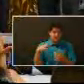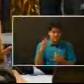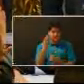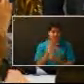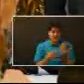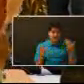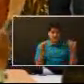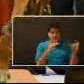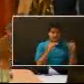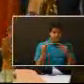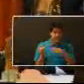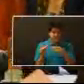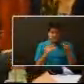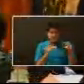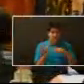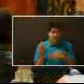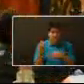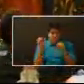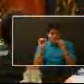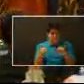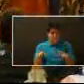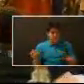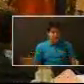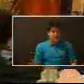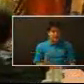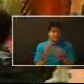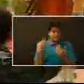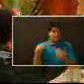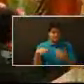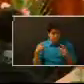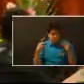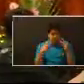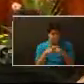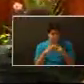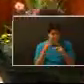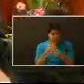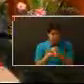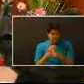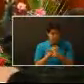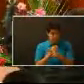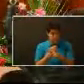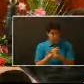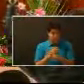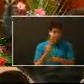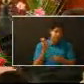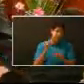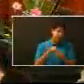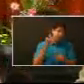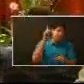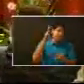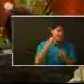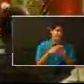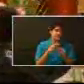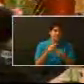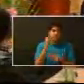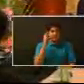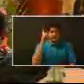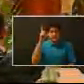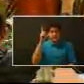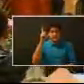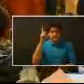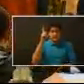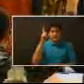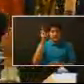que puedan levantarse para enfrentarse a los problemas. En tu nombre, Señor, en